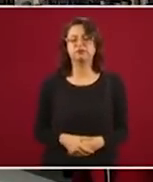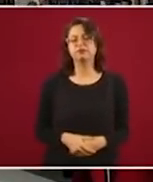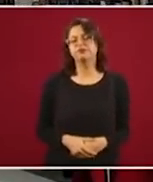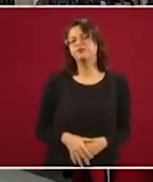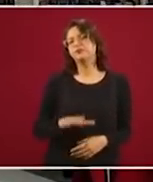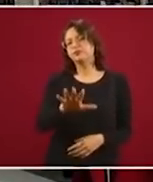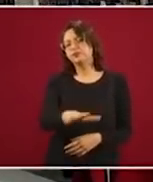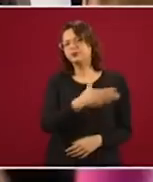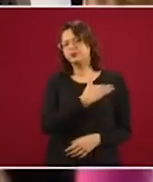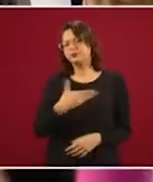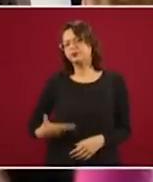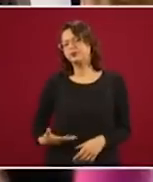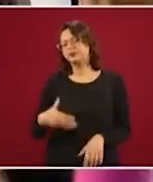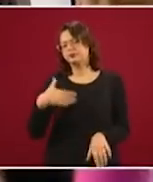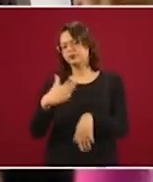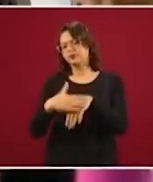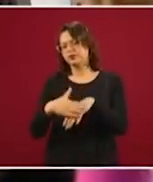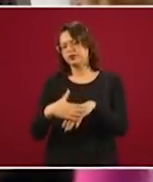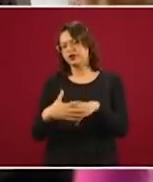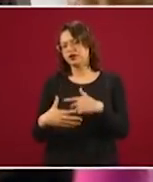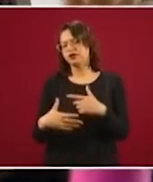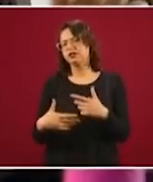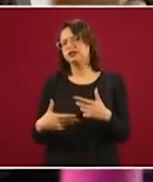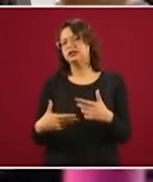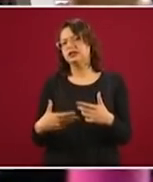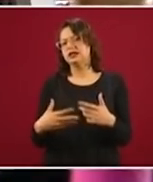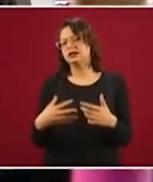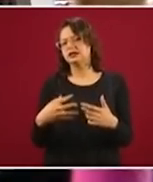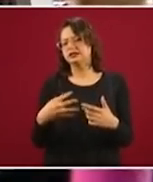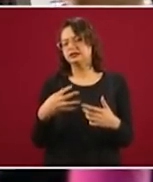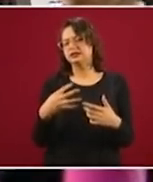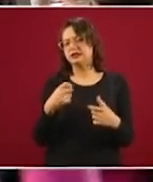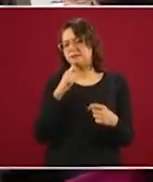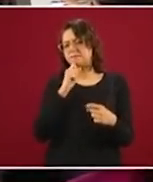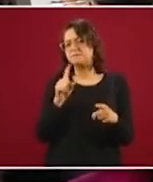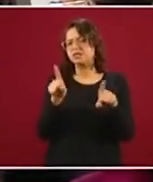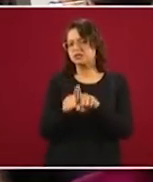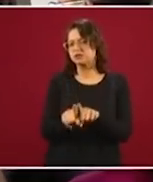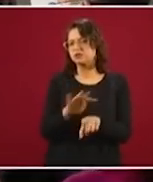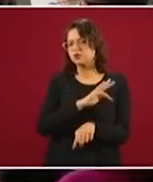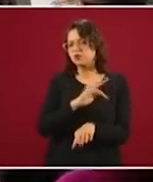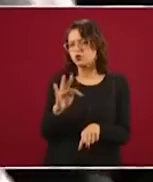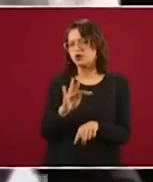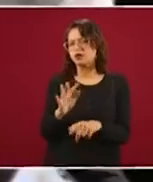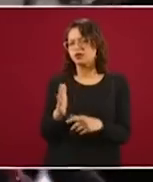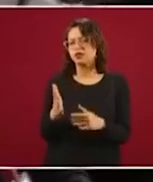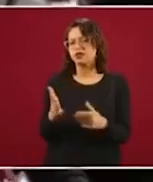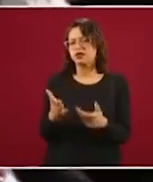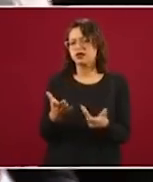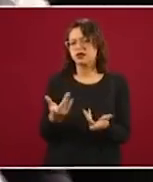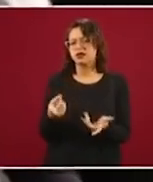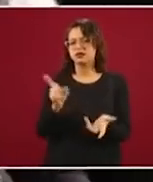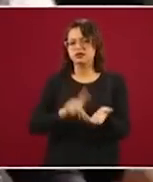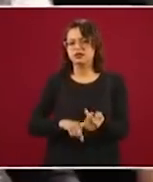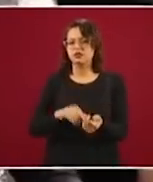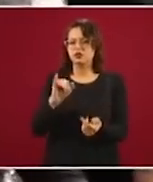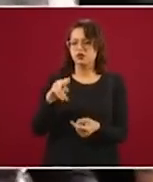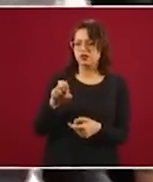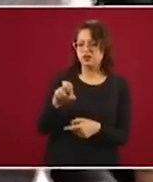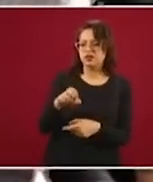también estará incluida esta parte que comentaba respecto a una reforma en estos organismos electorales,